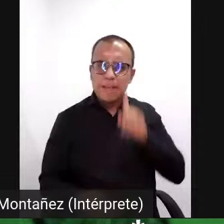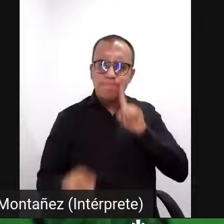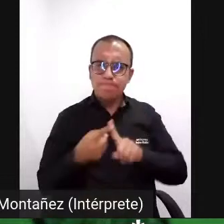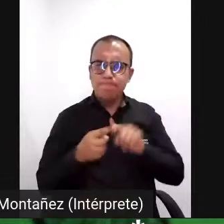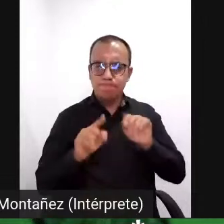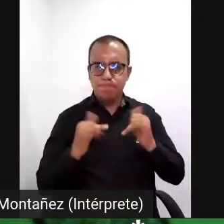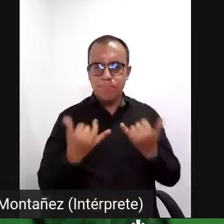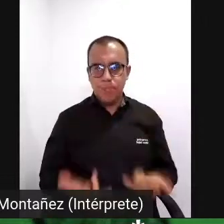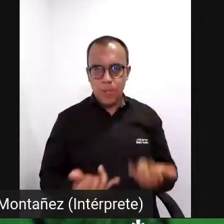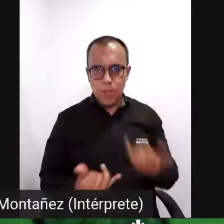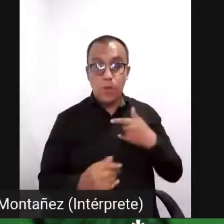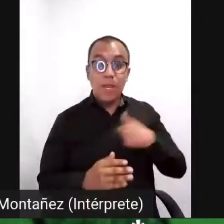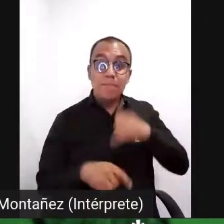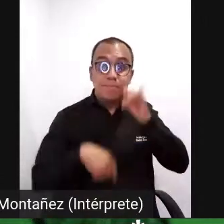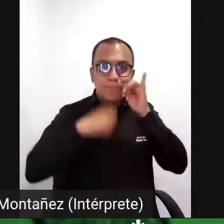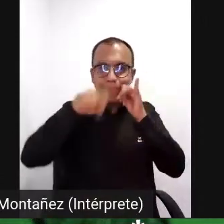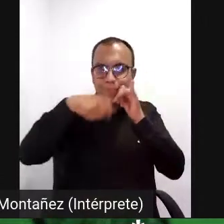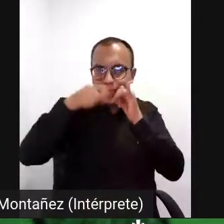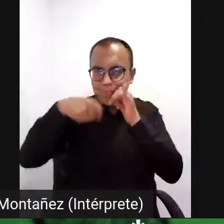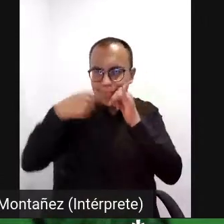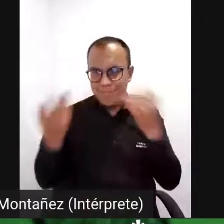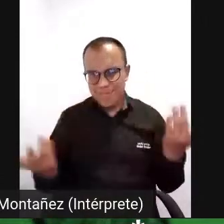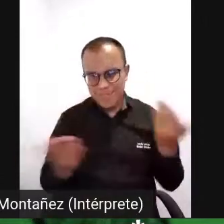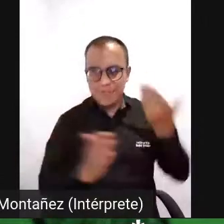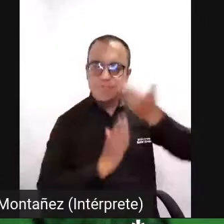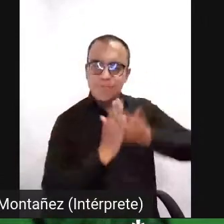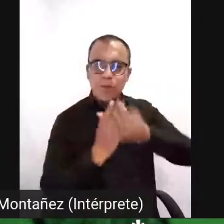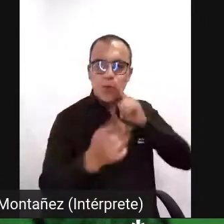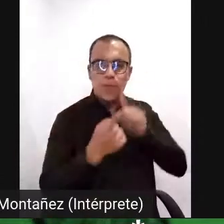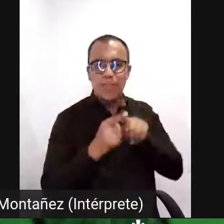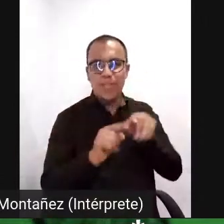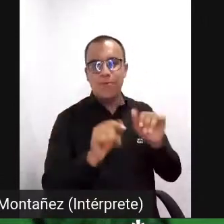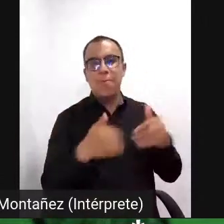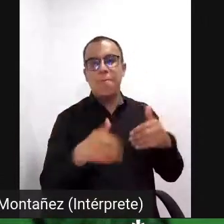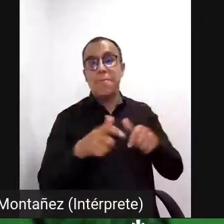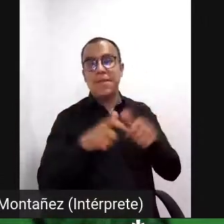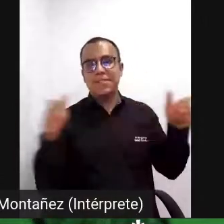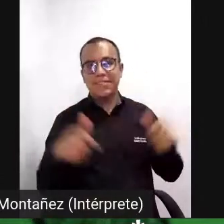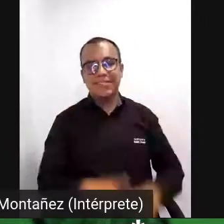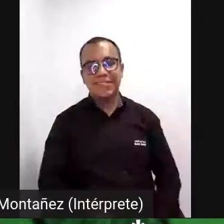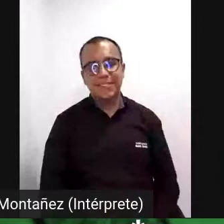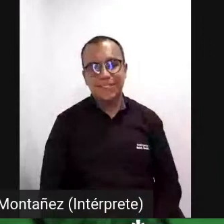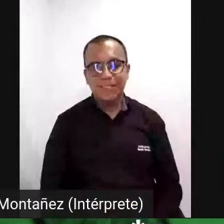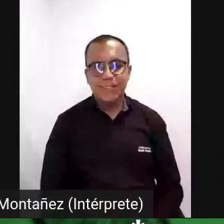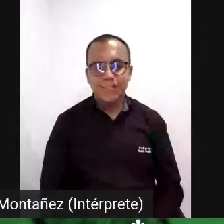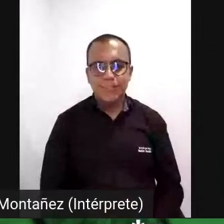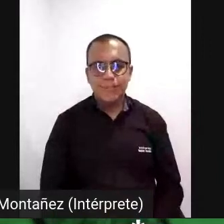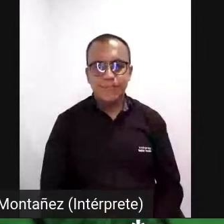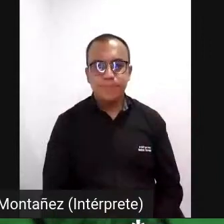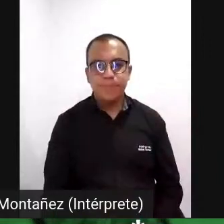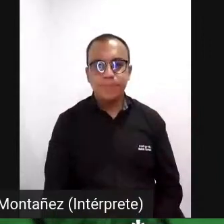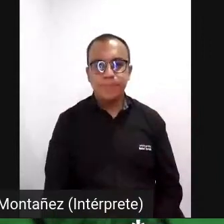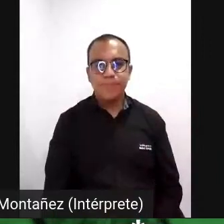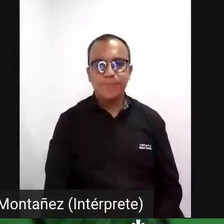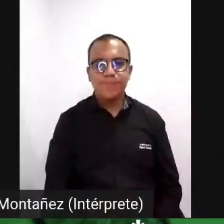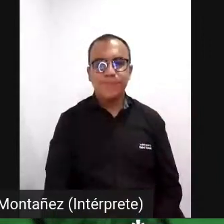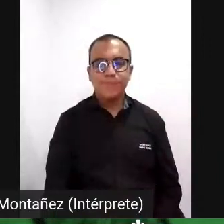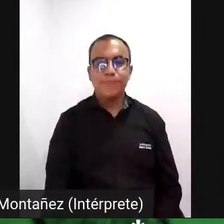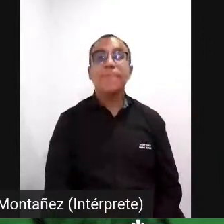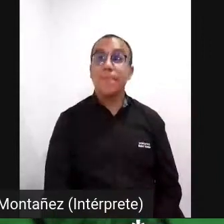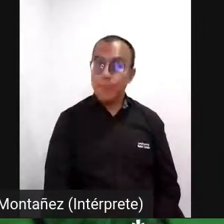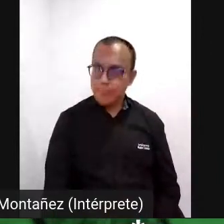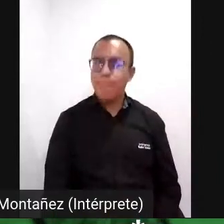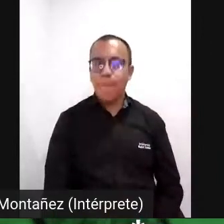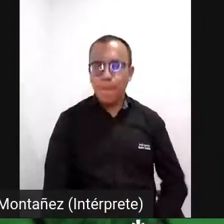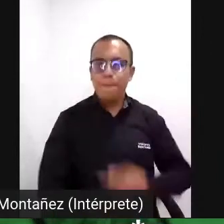libro, el documental, pues juegan un papel fundamental. Sí, me parece que ese es el punto